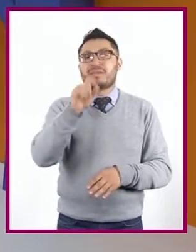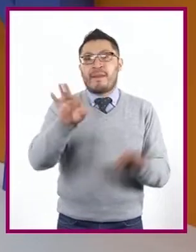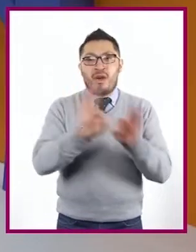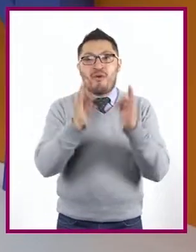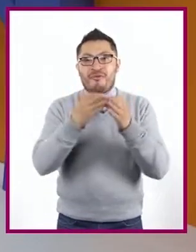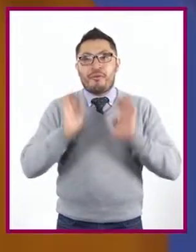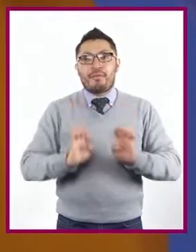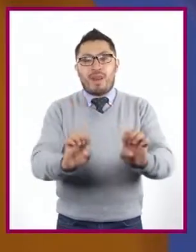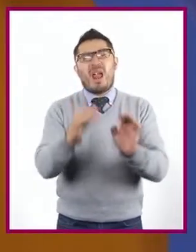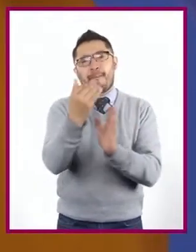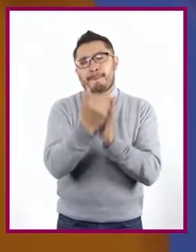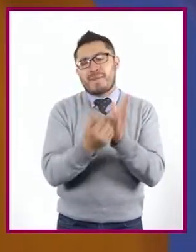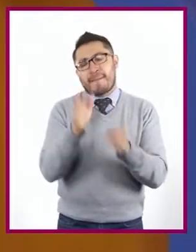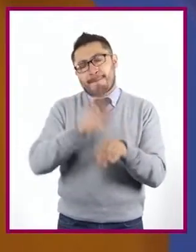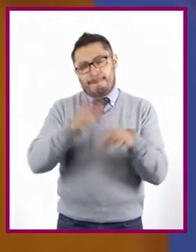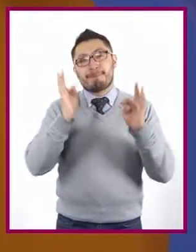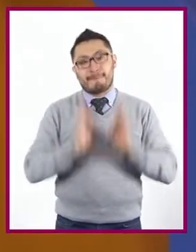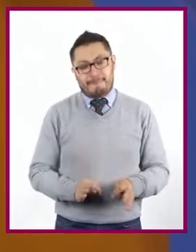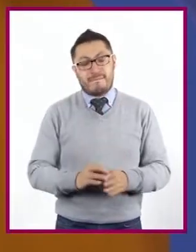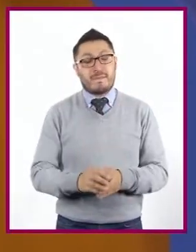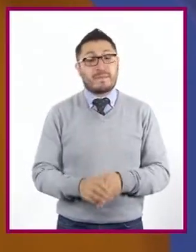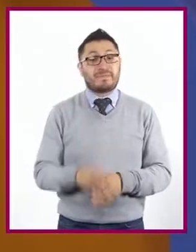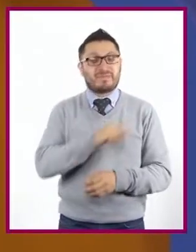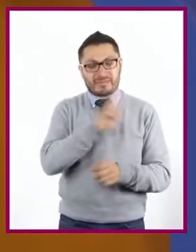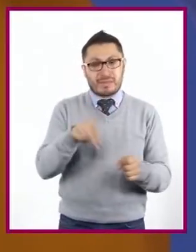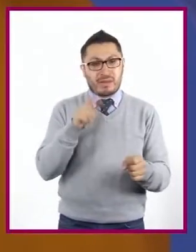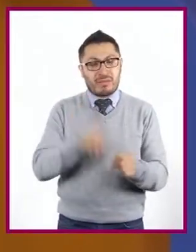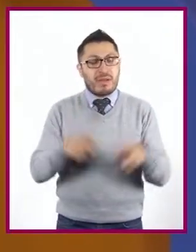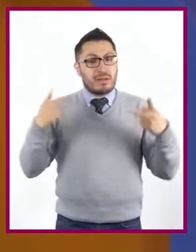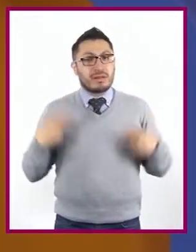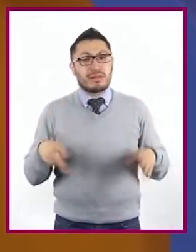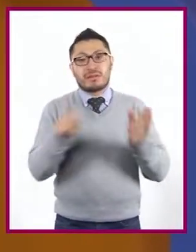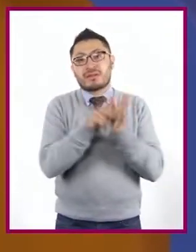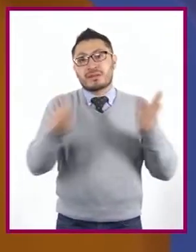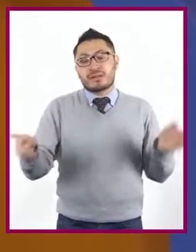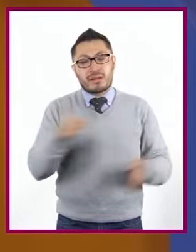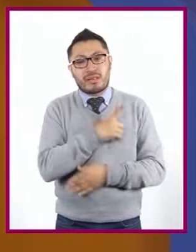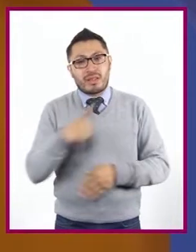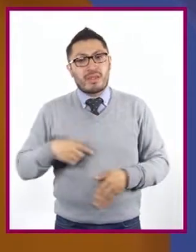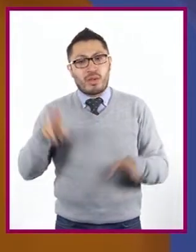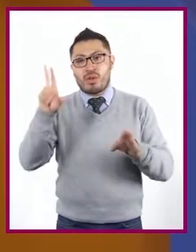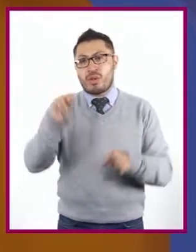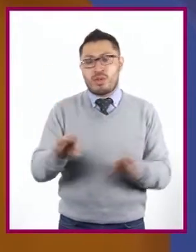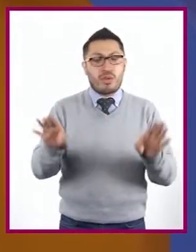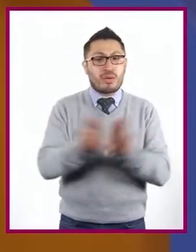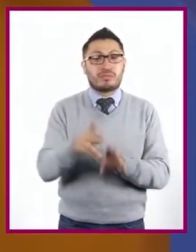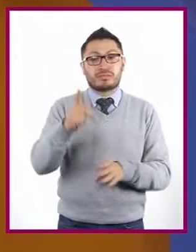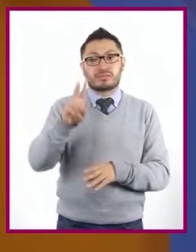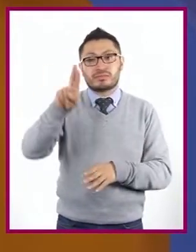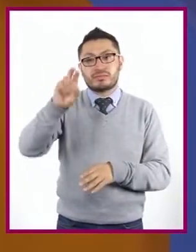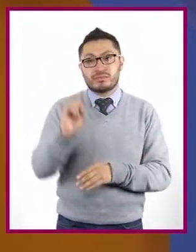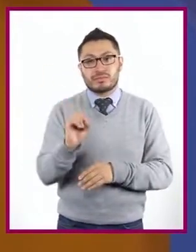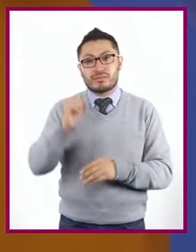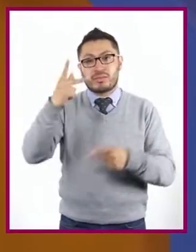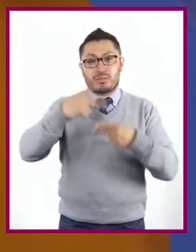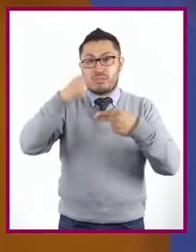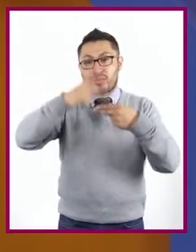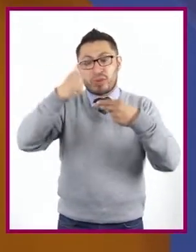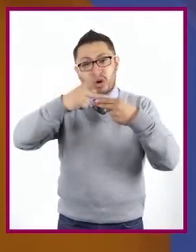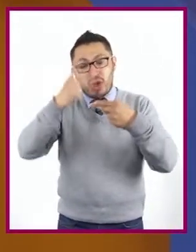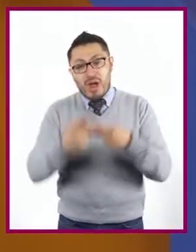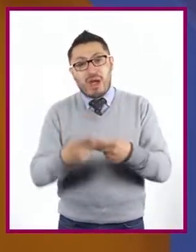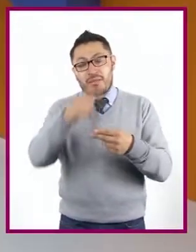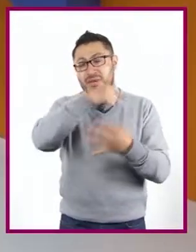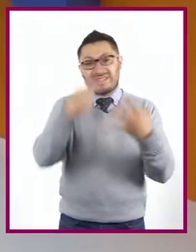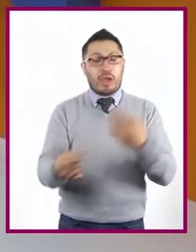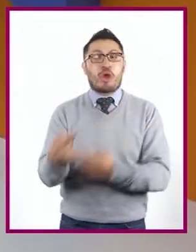formalidad. Por lo general, el periodista debe evitar el uso de pronombres subjetivos, tales como yo